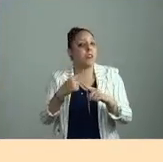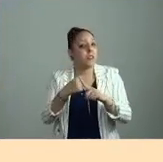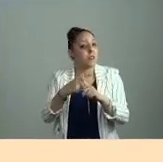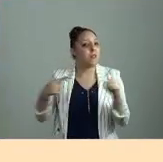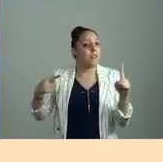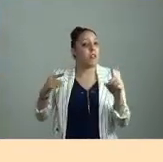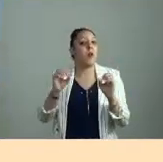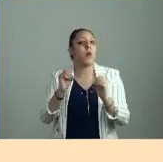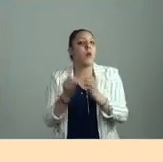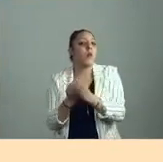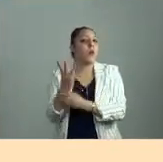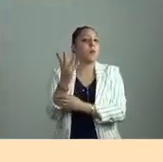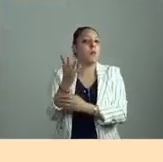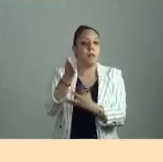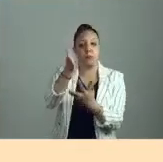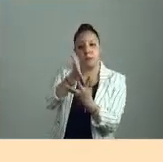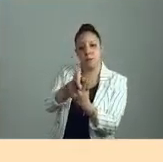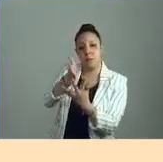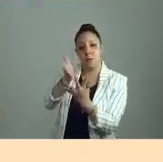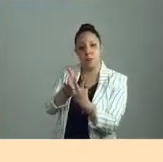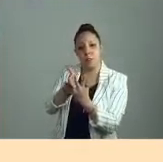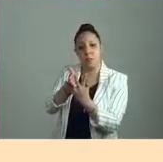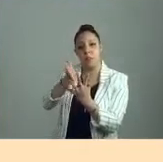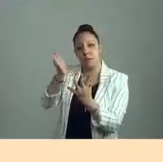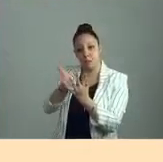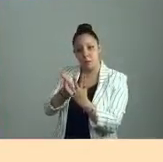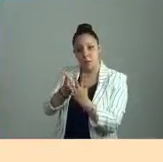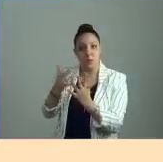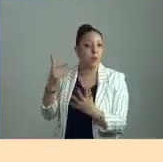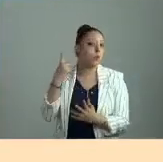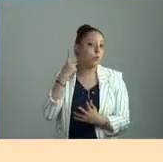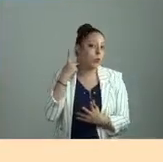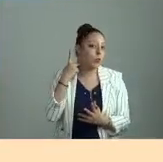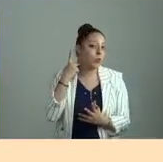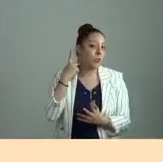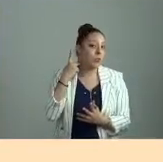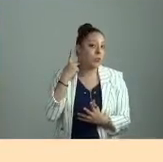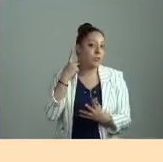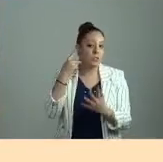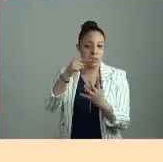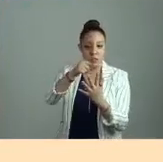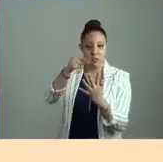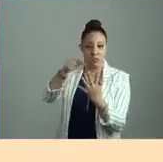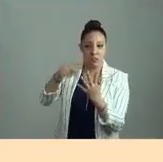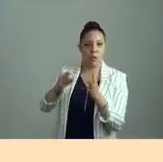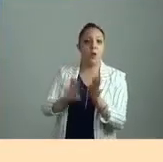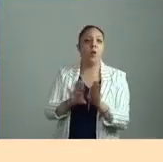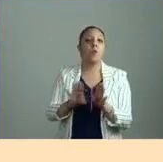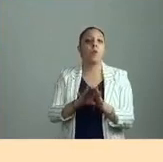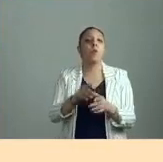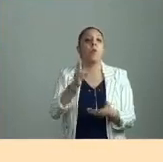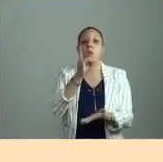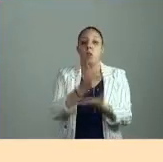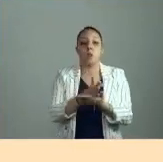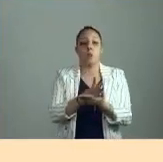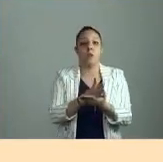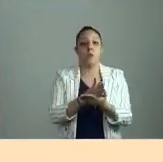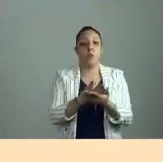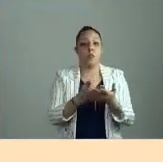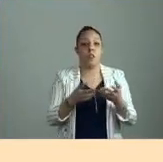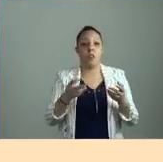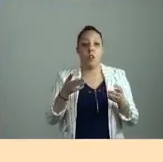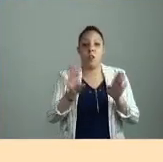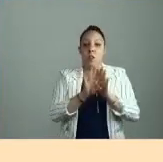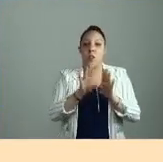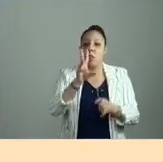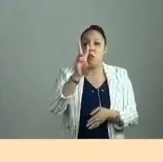de ponerlos presos los unos con los otros los blancos y a través de